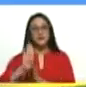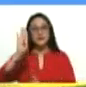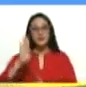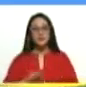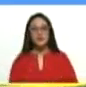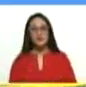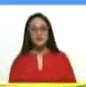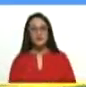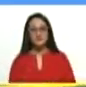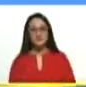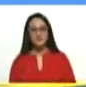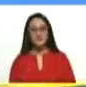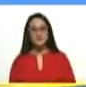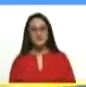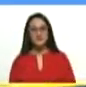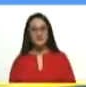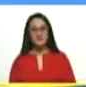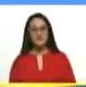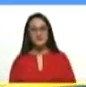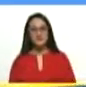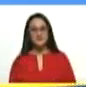¿Ah? Lo que vamos es para arriba.